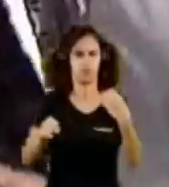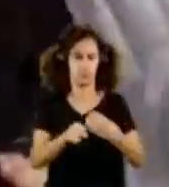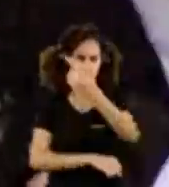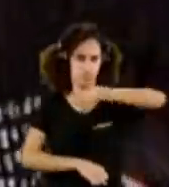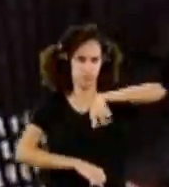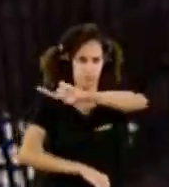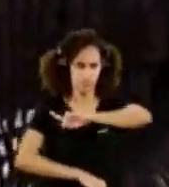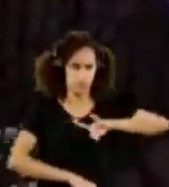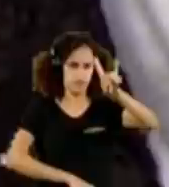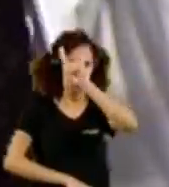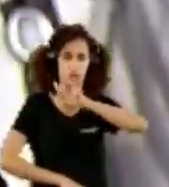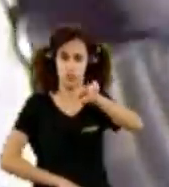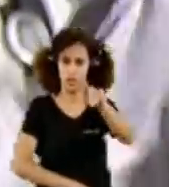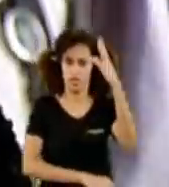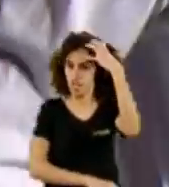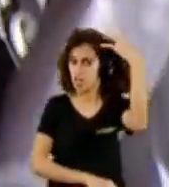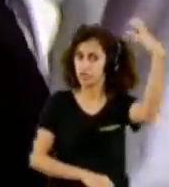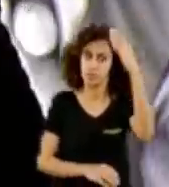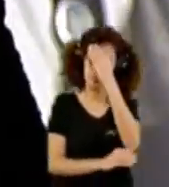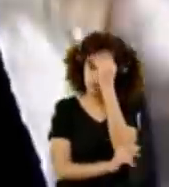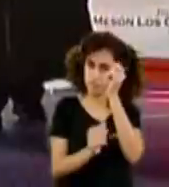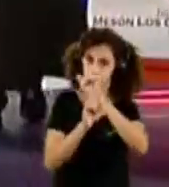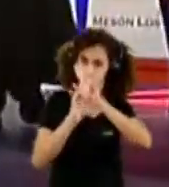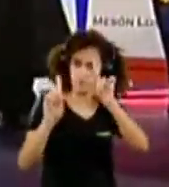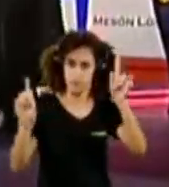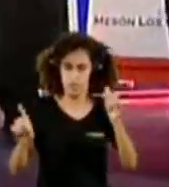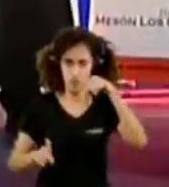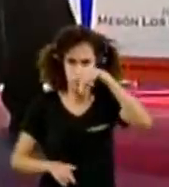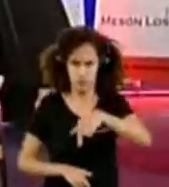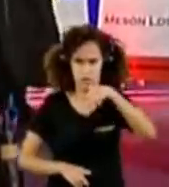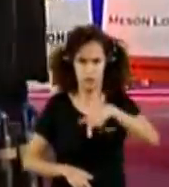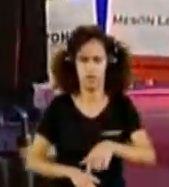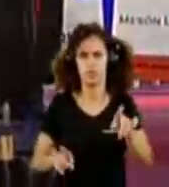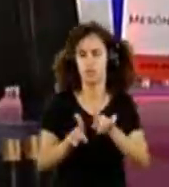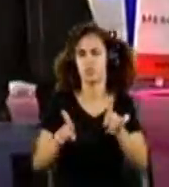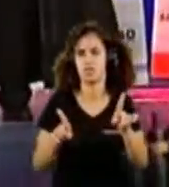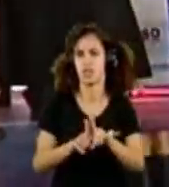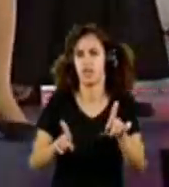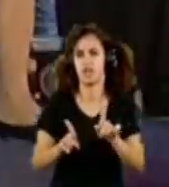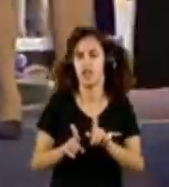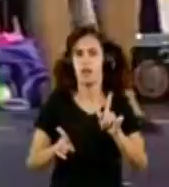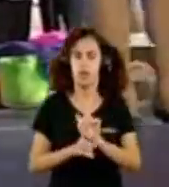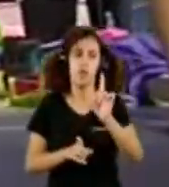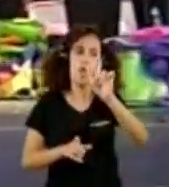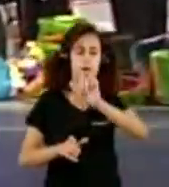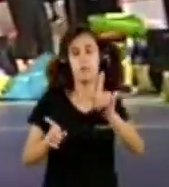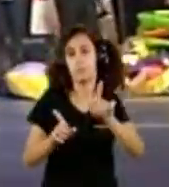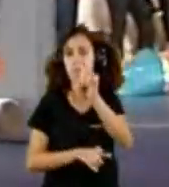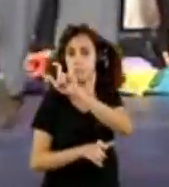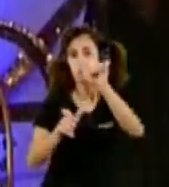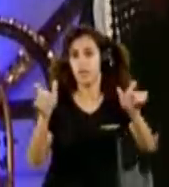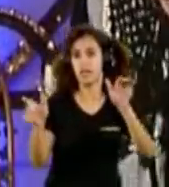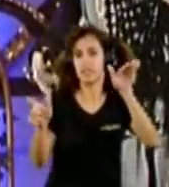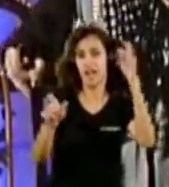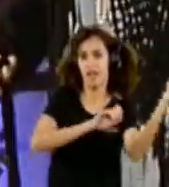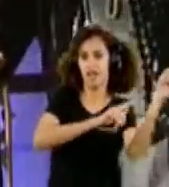interior. No se olvide, señor Reyes, que esto solo no es vender lo nuestro fuera. Que un extranjero que